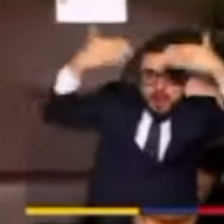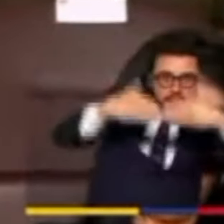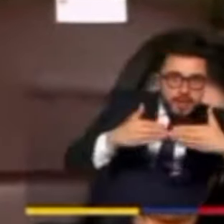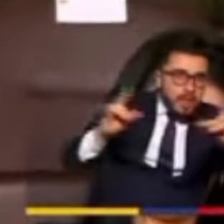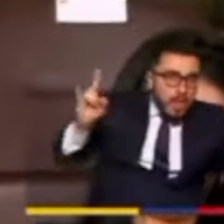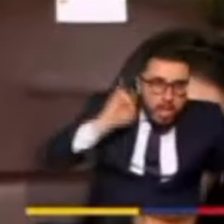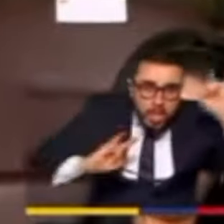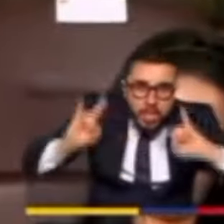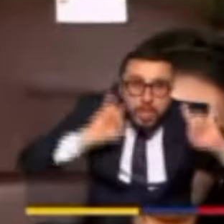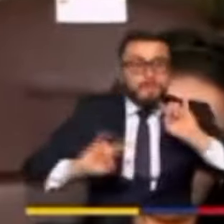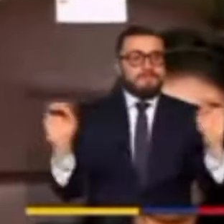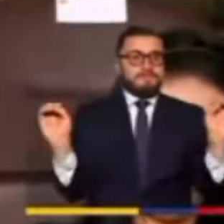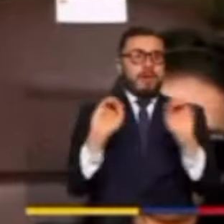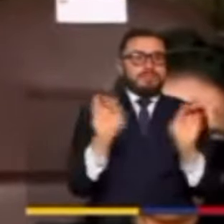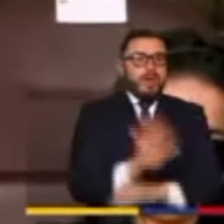ilegal.